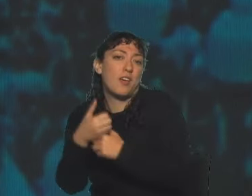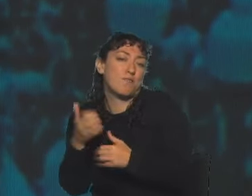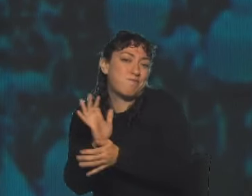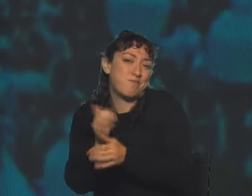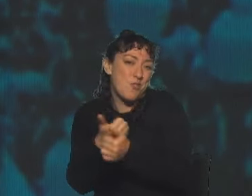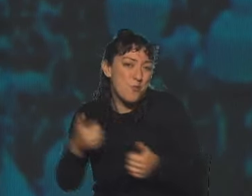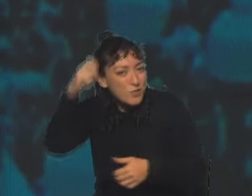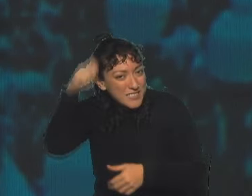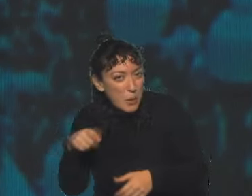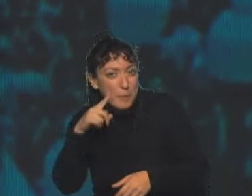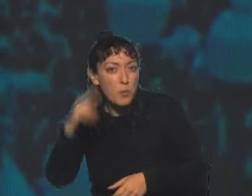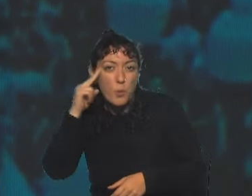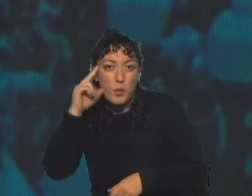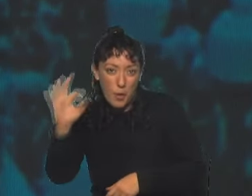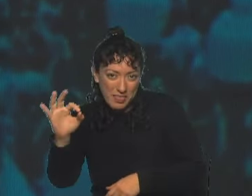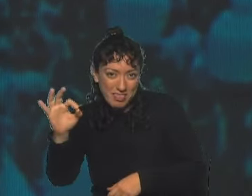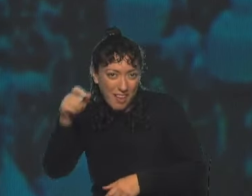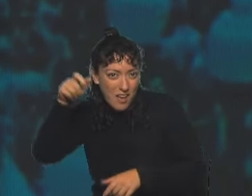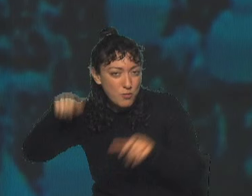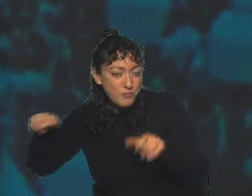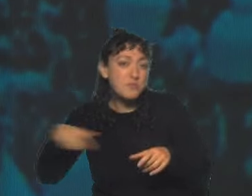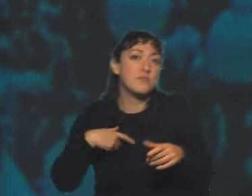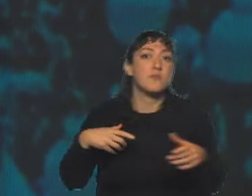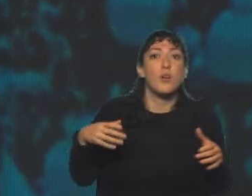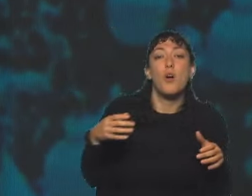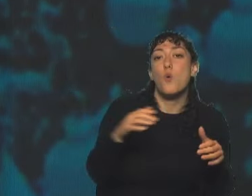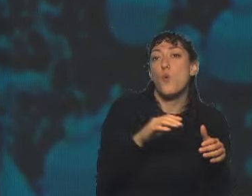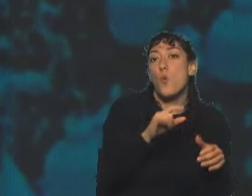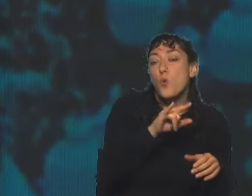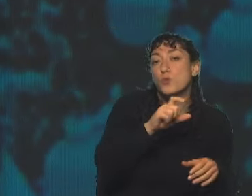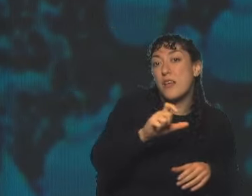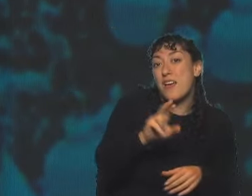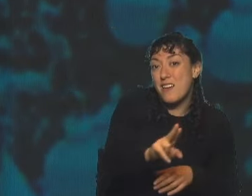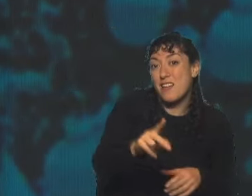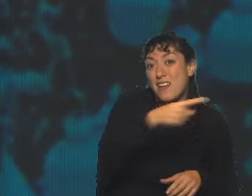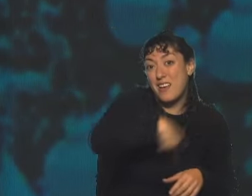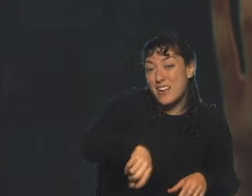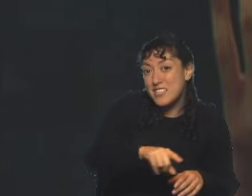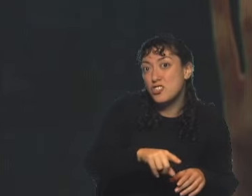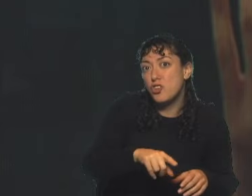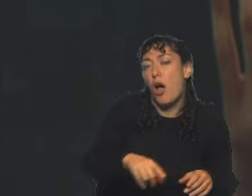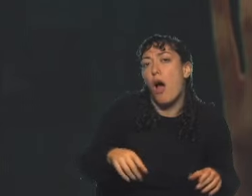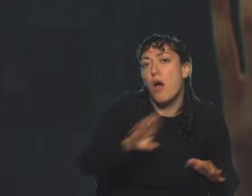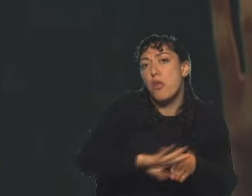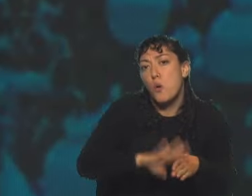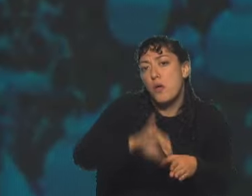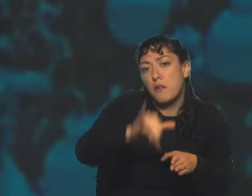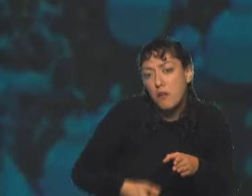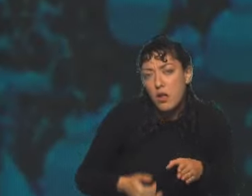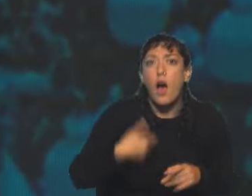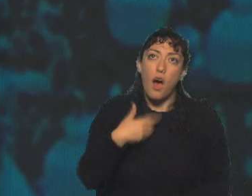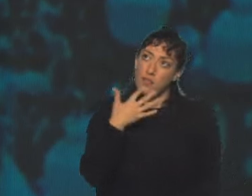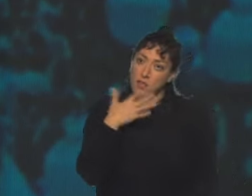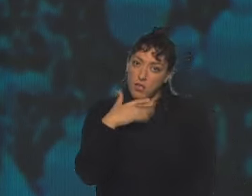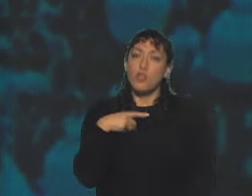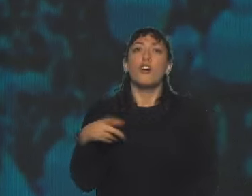gobernó en la década del 90 y la Unión Cívica Radical, que legitimó toda la deuda en el 83-89, ambos